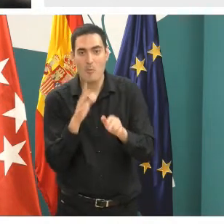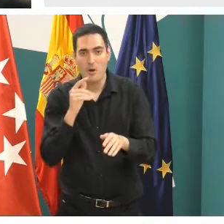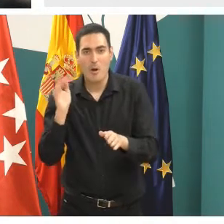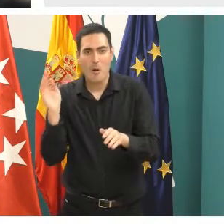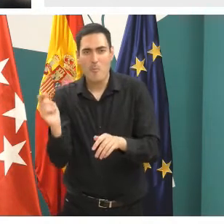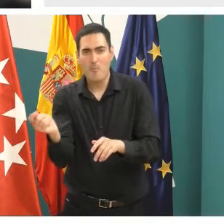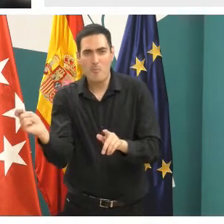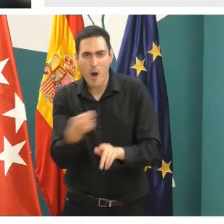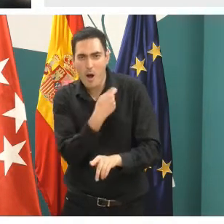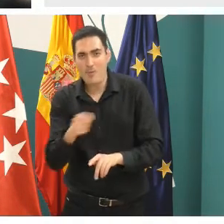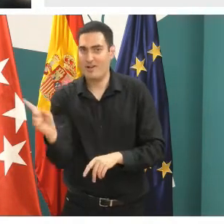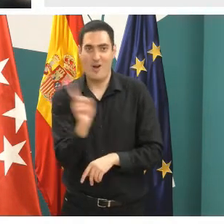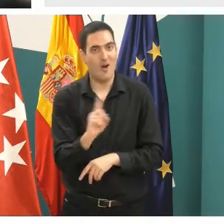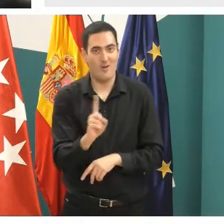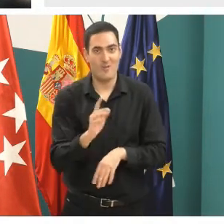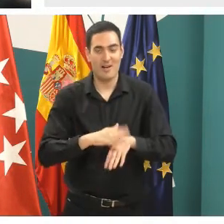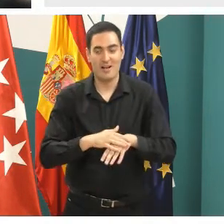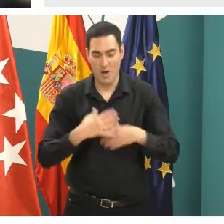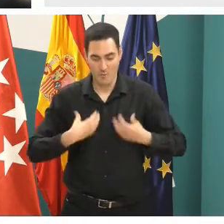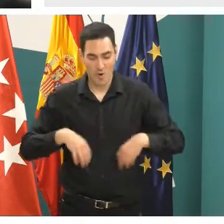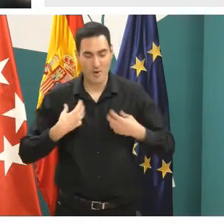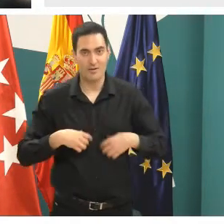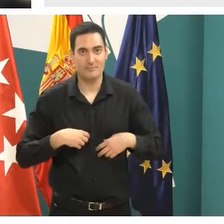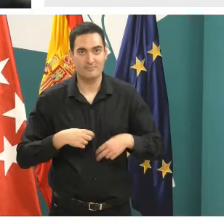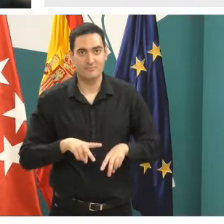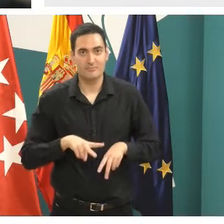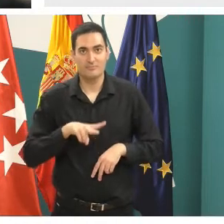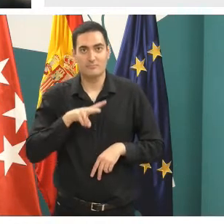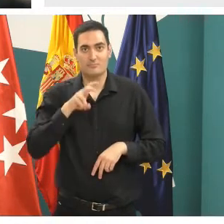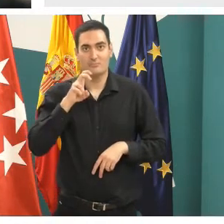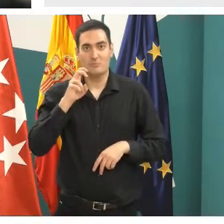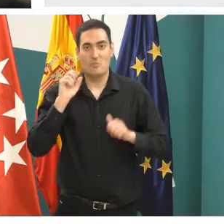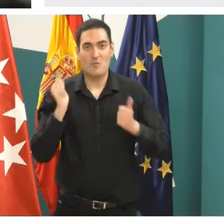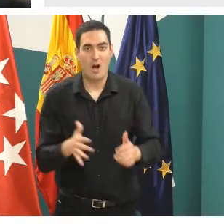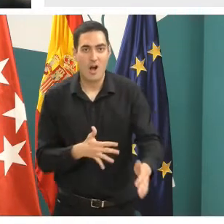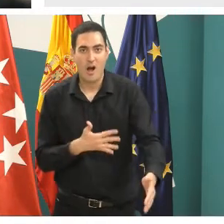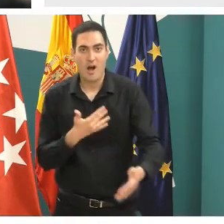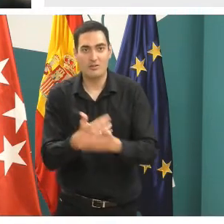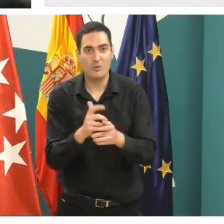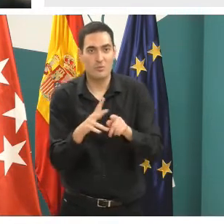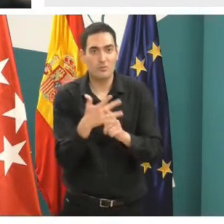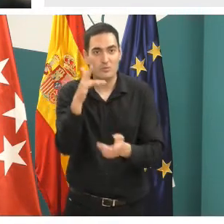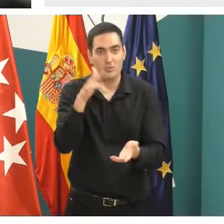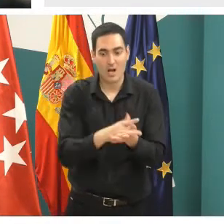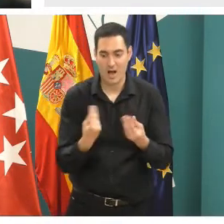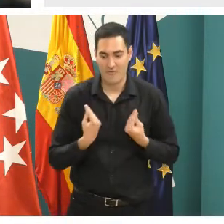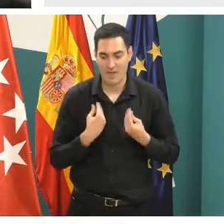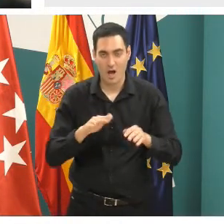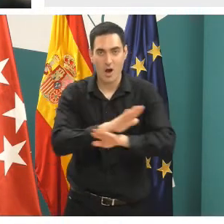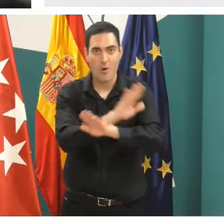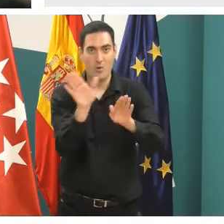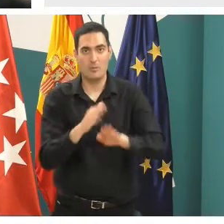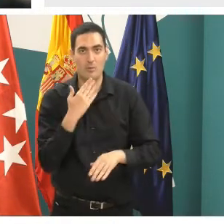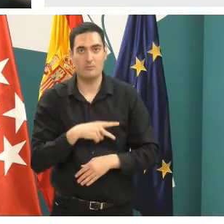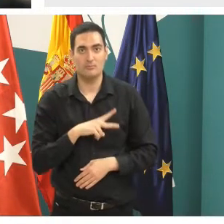que conectemos nuestros pulmones y empecemos a respirar desde ahí hasta el último momentito de nuestra vida donde damos el último